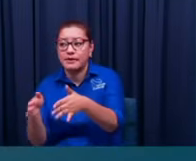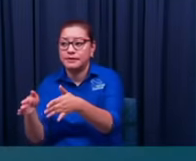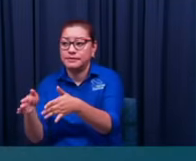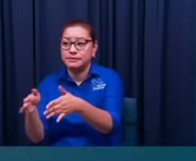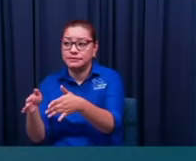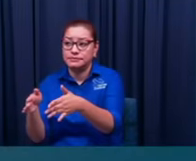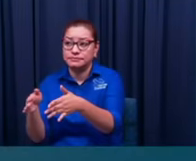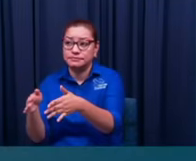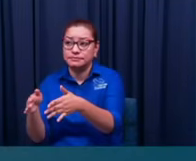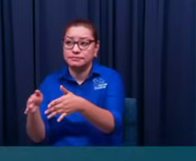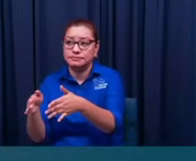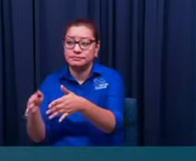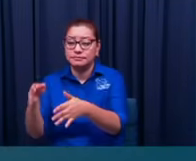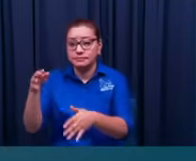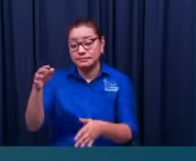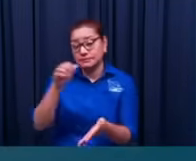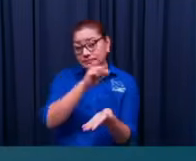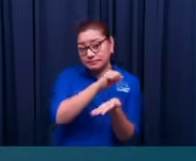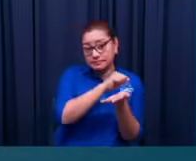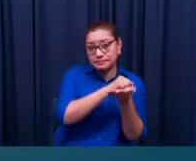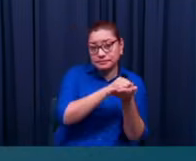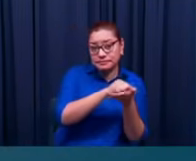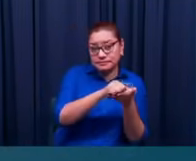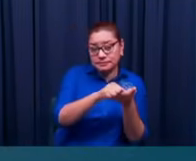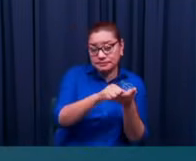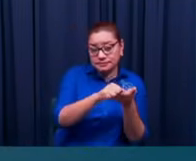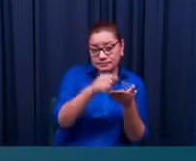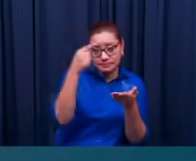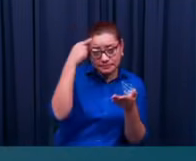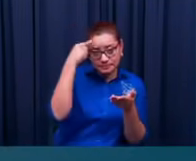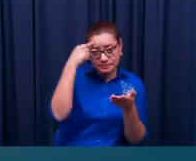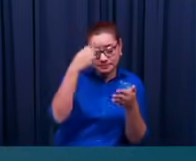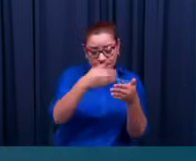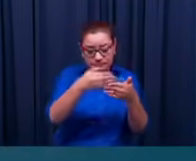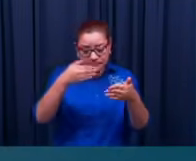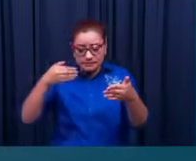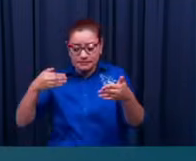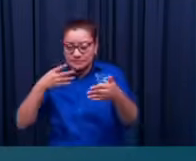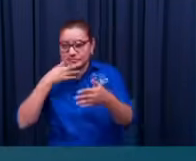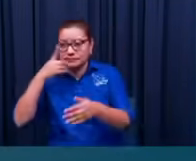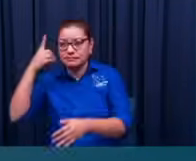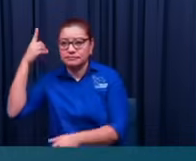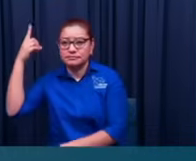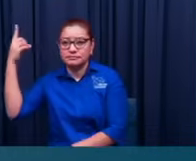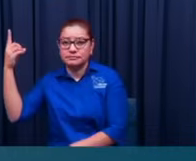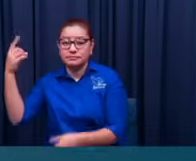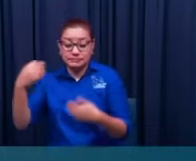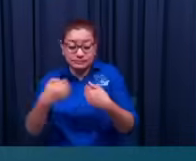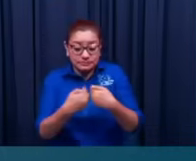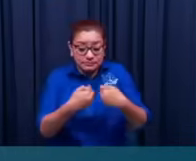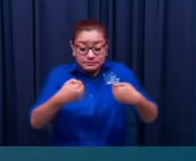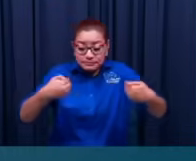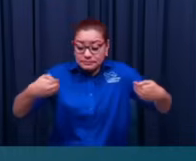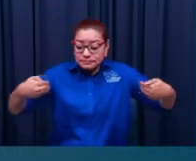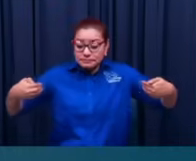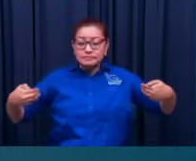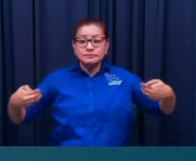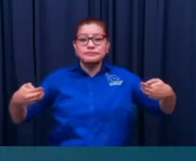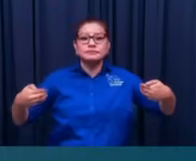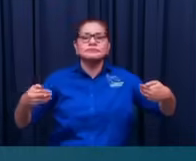Entonces, santidad es apartarse para Dios, pero tenemos que apartarnos de algo.